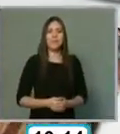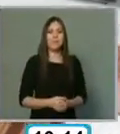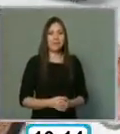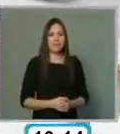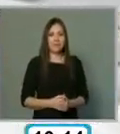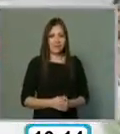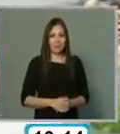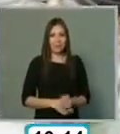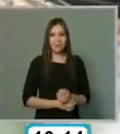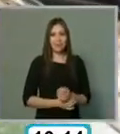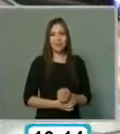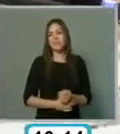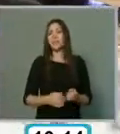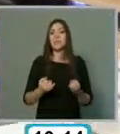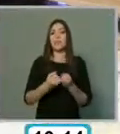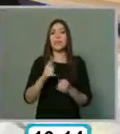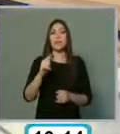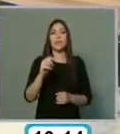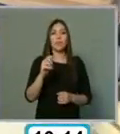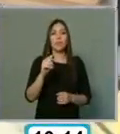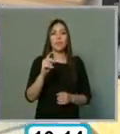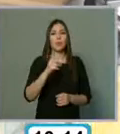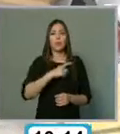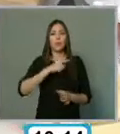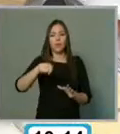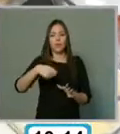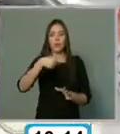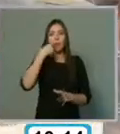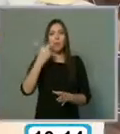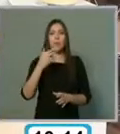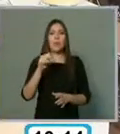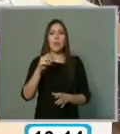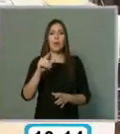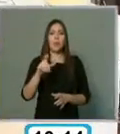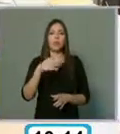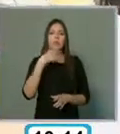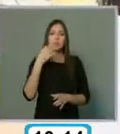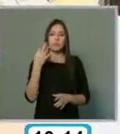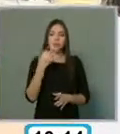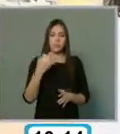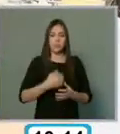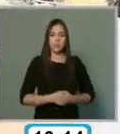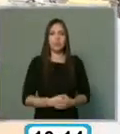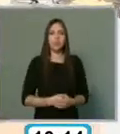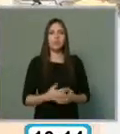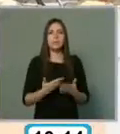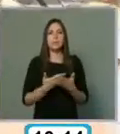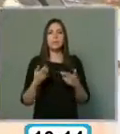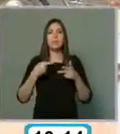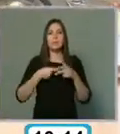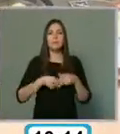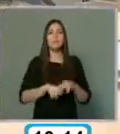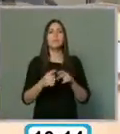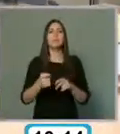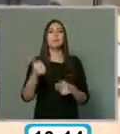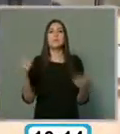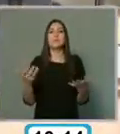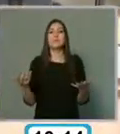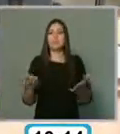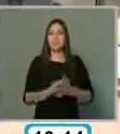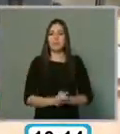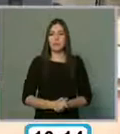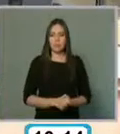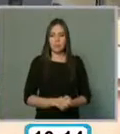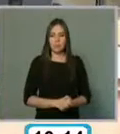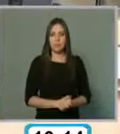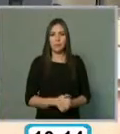No, Pues ahí pero está. inclusive hasta el totopo con el puro guacamolito va a quedar vaso. Sí, cómo ¿Ok? no. Pues Muy vamos bien. a empezar, chef, ¿qué hago? Vamos a empezar Ya me lavé primero. las manos. Ya te